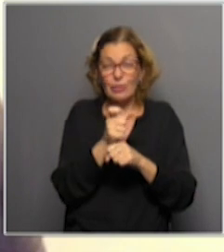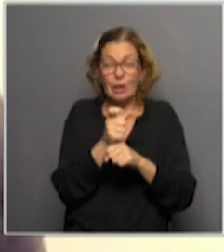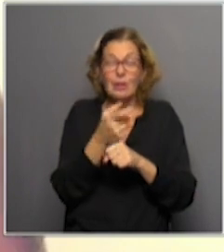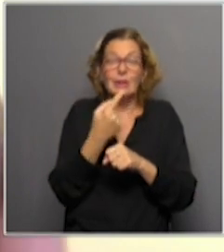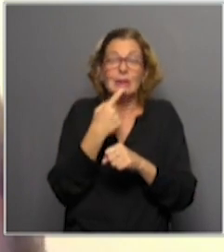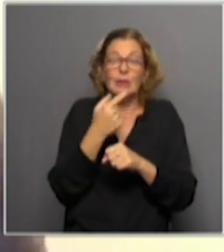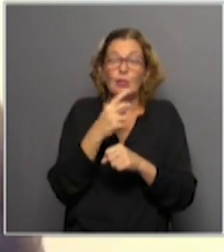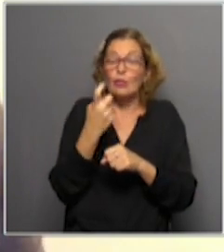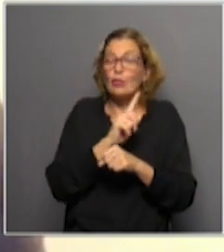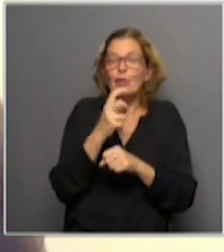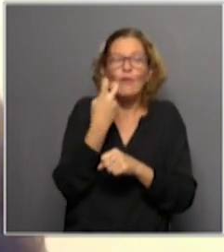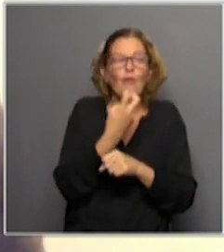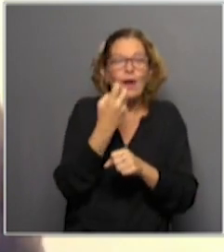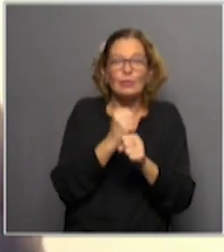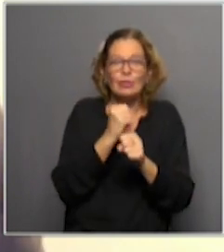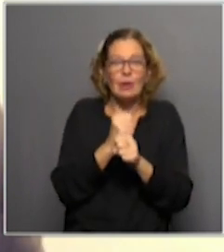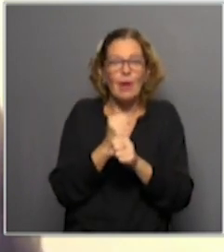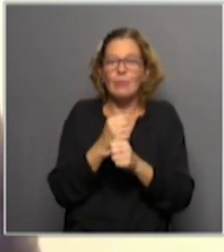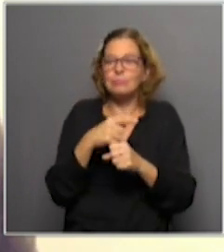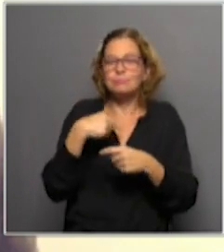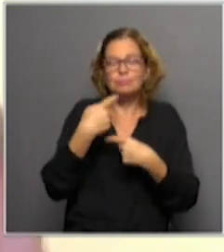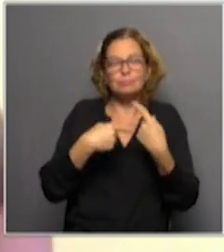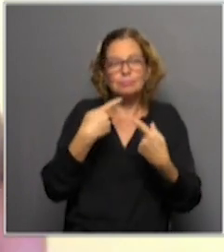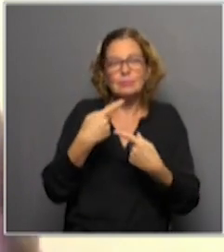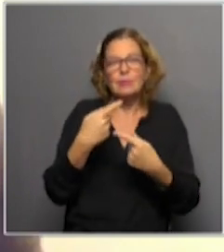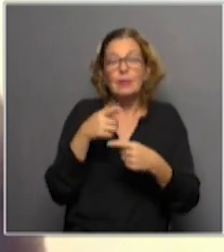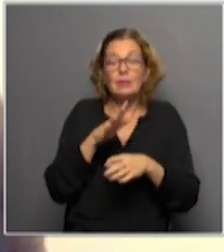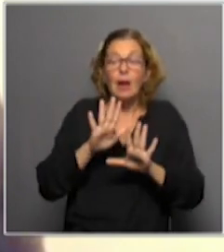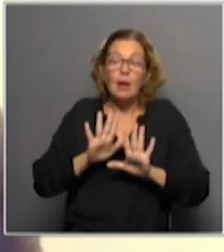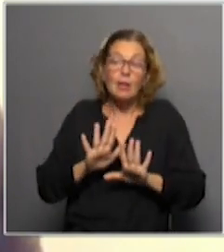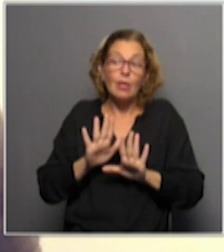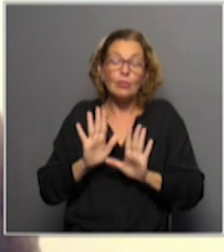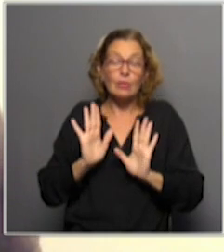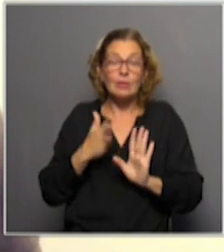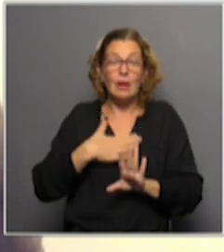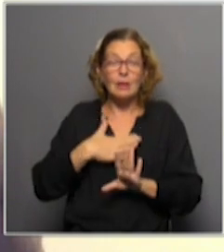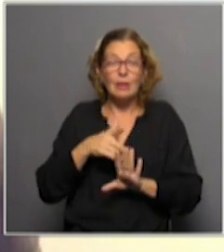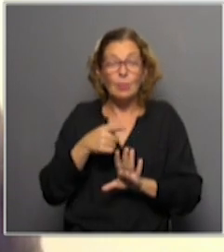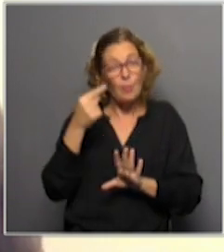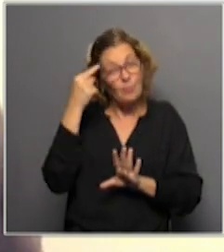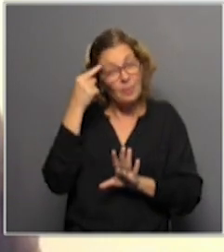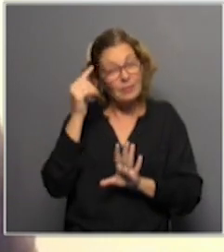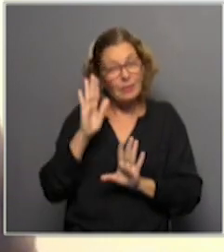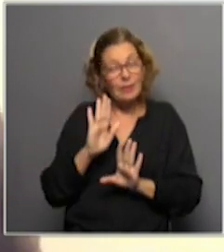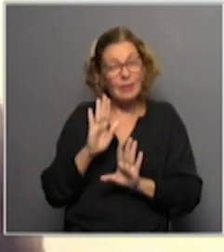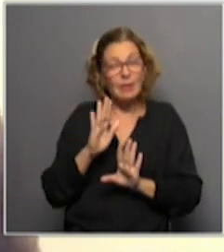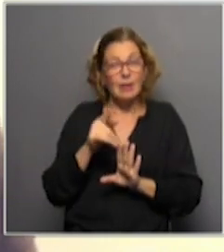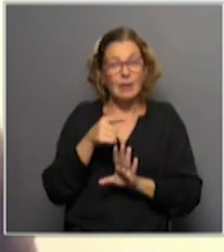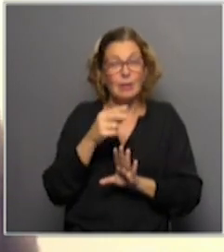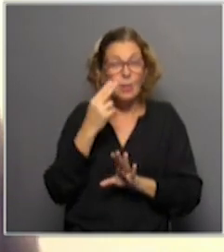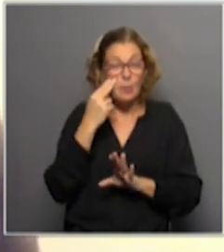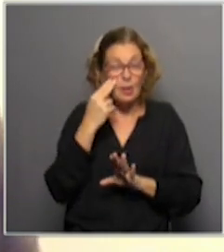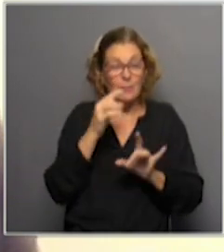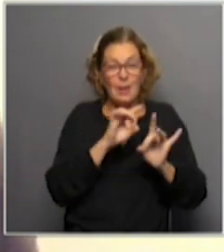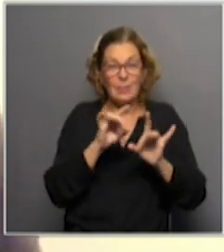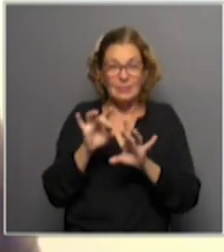¿sí?, no está buscando empleo de forma activa, o sea, que son inactivos, y el motivo que esgrimen es justamente que es por la coyuntura de la